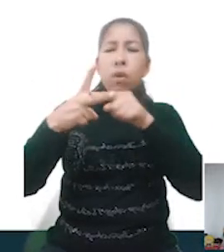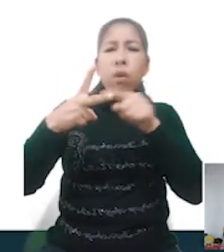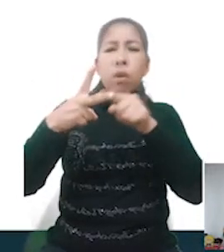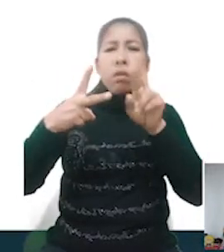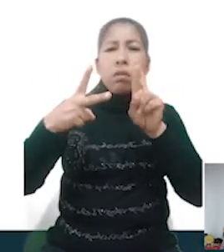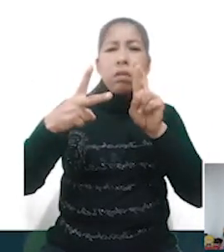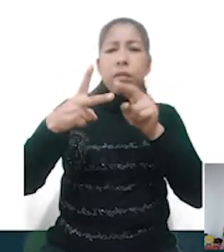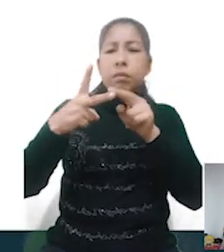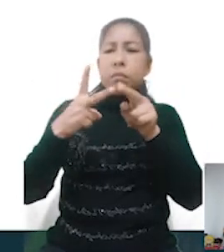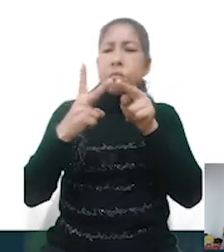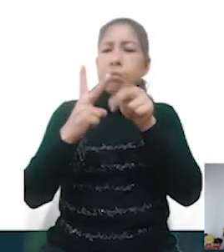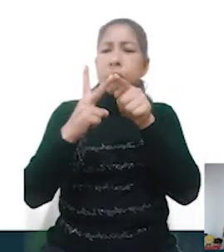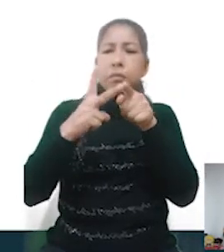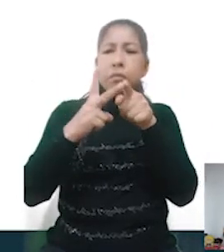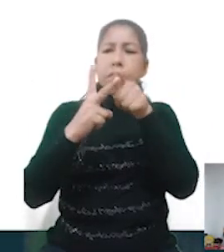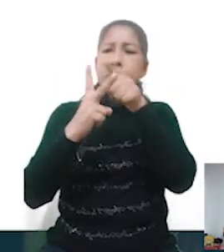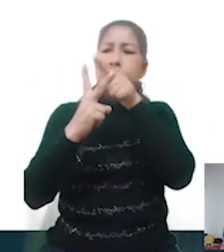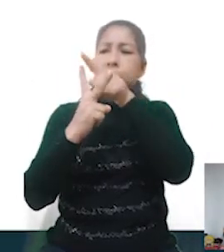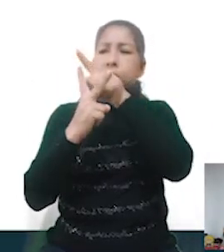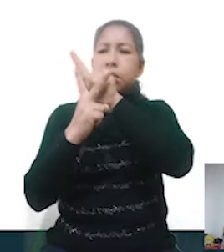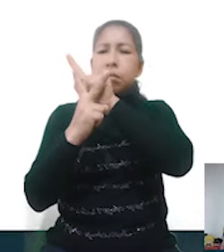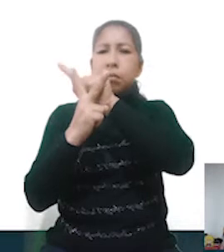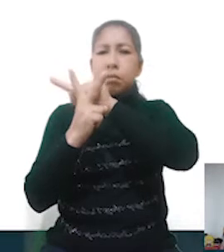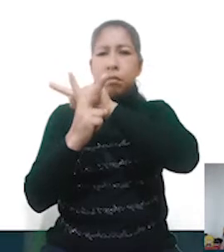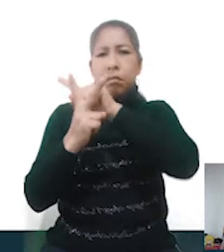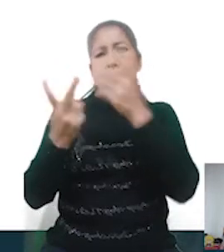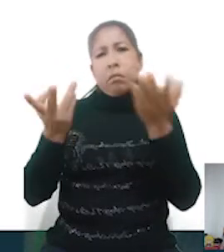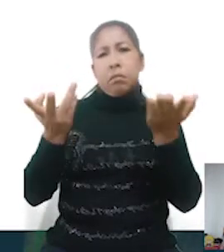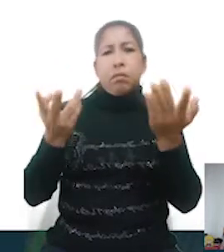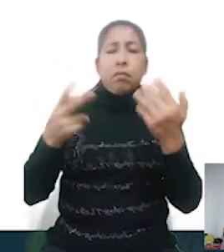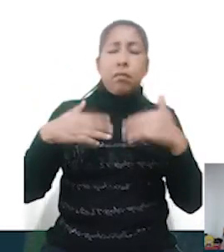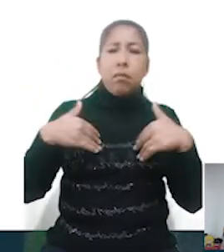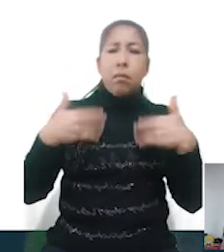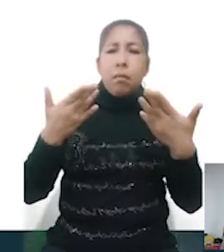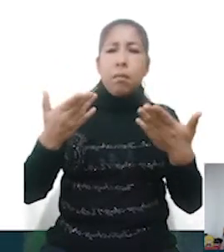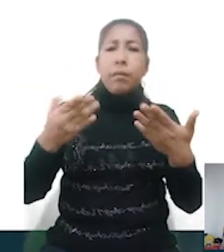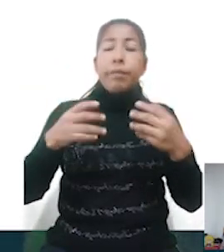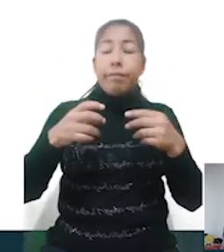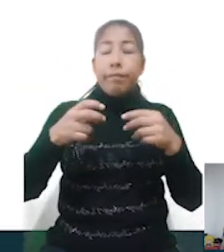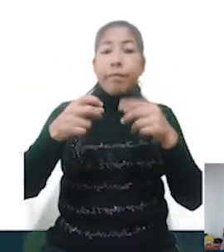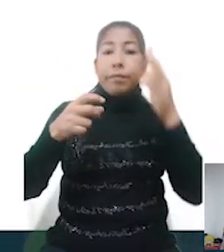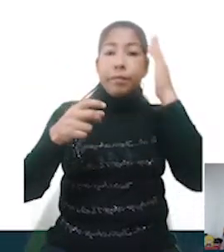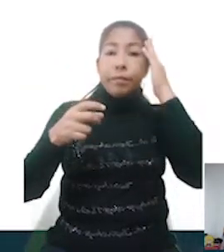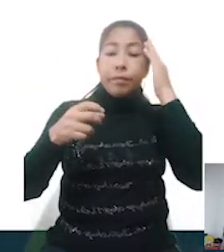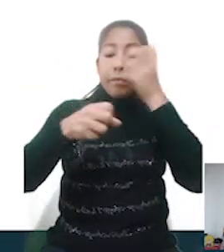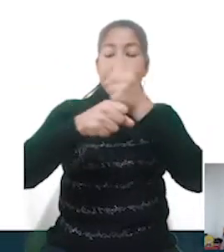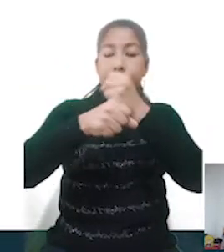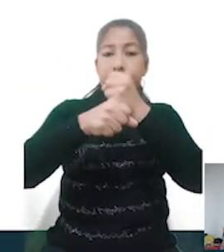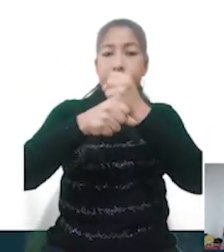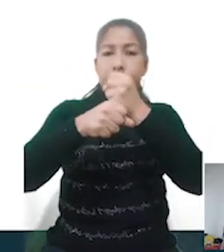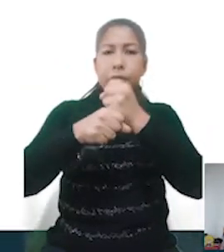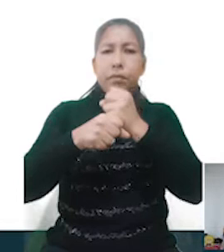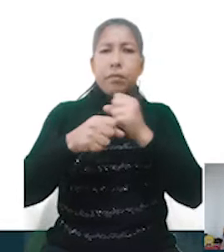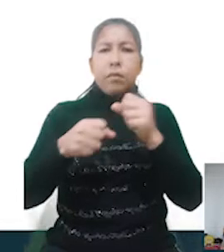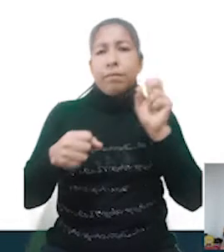radianes contiene el arco que queremos calcular. De ahí que para determinar la longitud de un arco de una